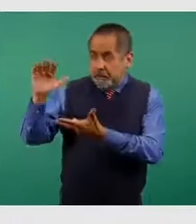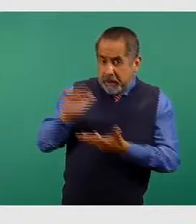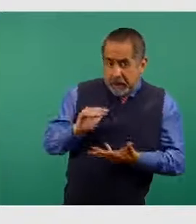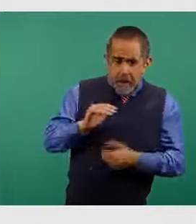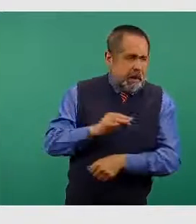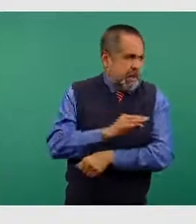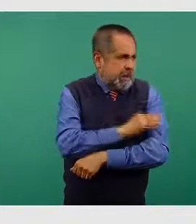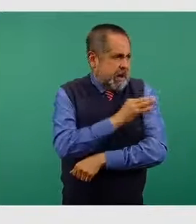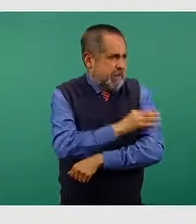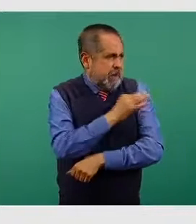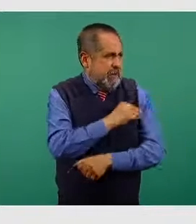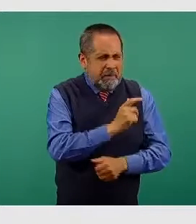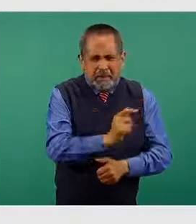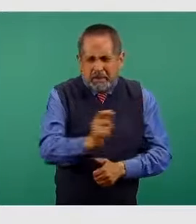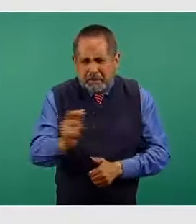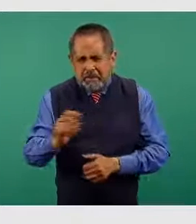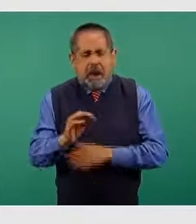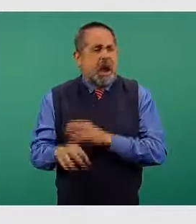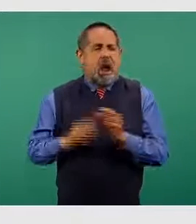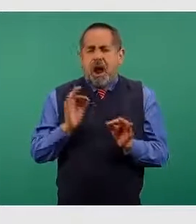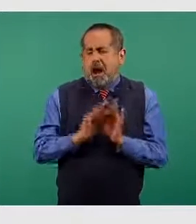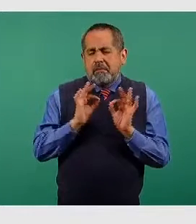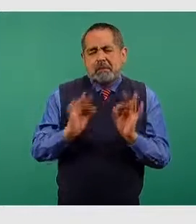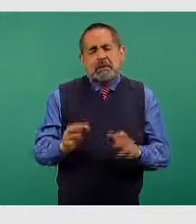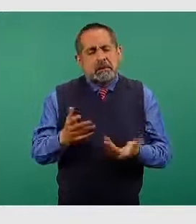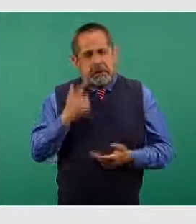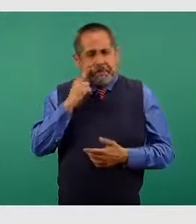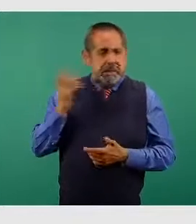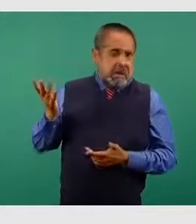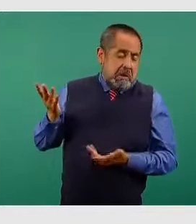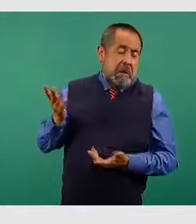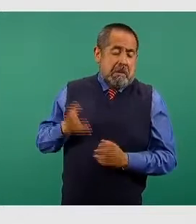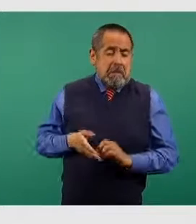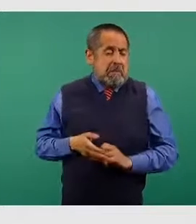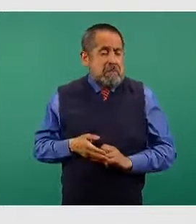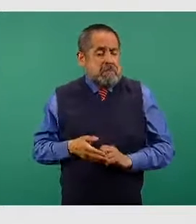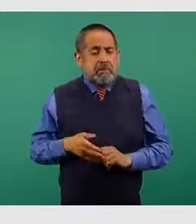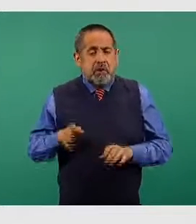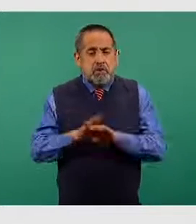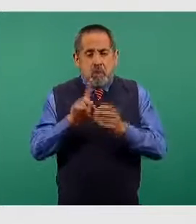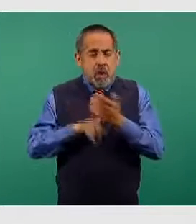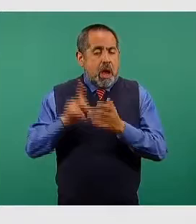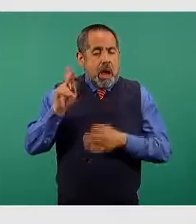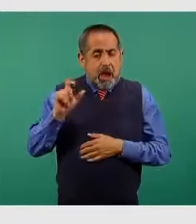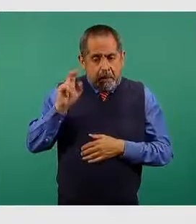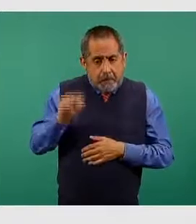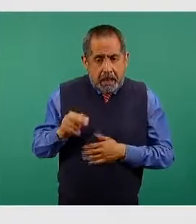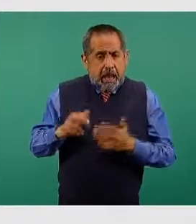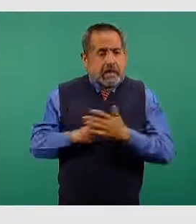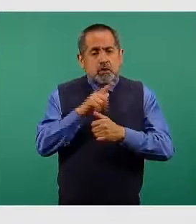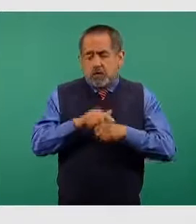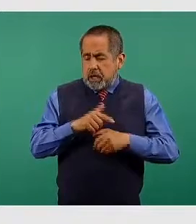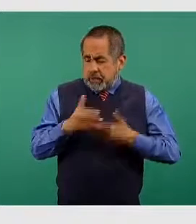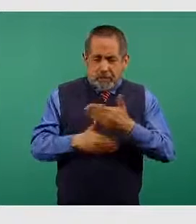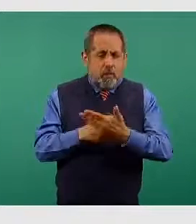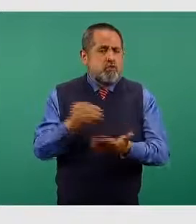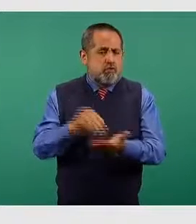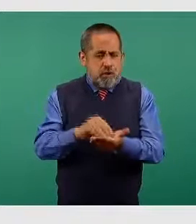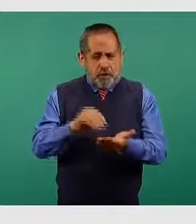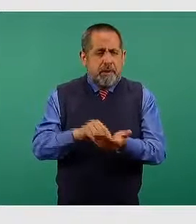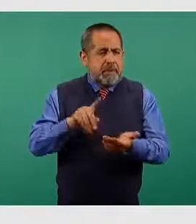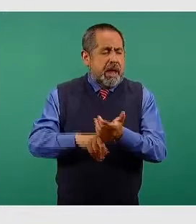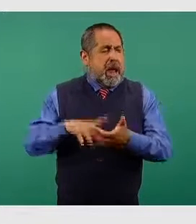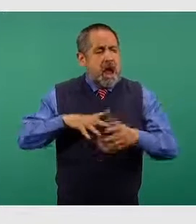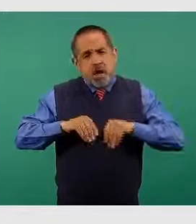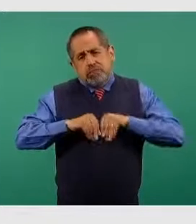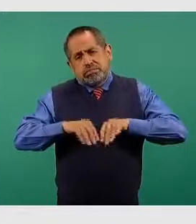posterior a los horarios de corte. Pero aquí podemos ver cómo la Estrategia Nacional de Vacunación continúa activa